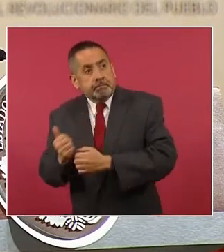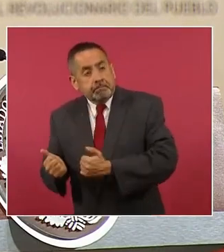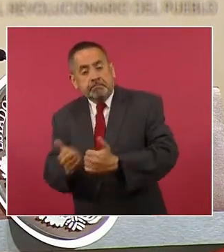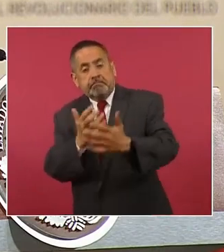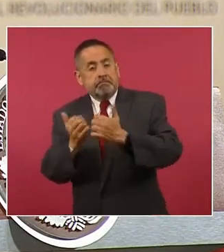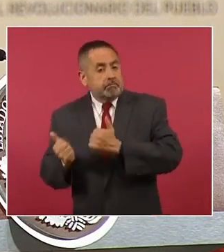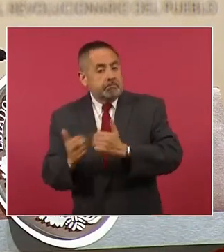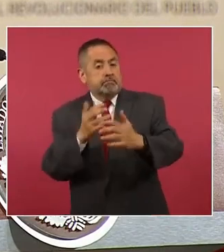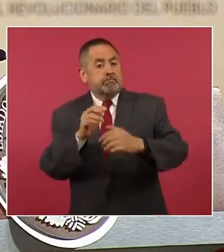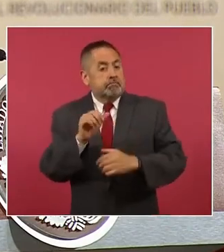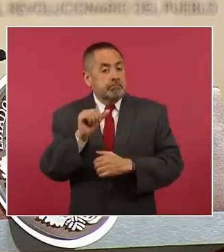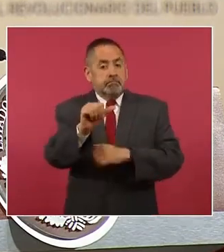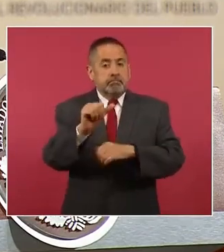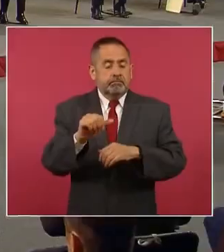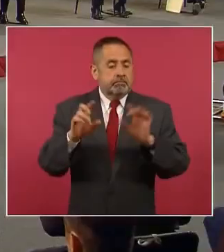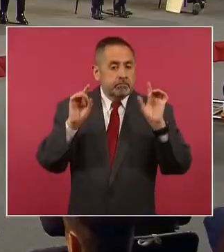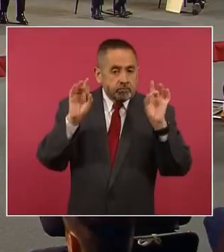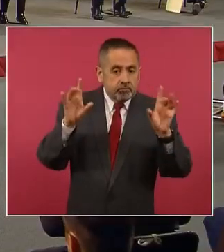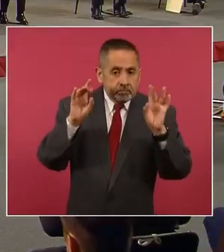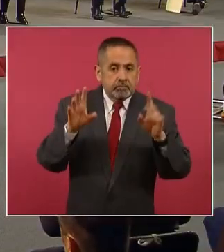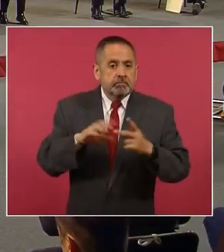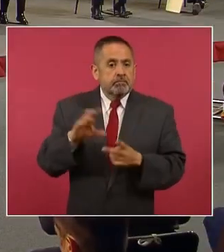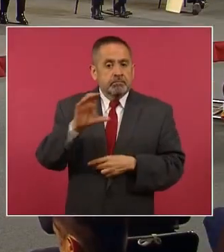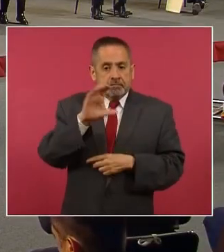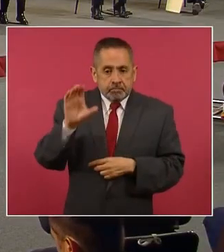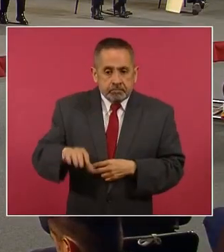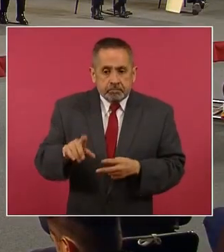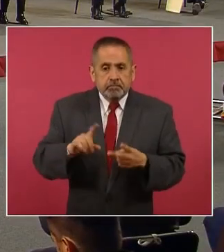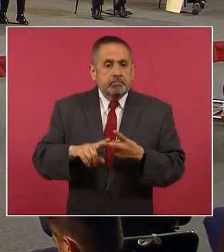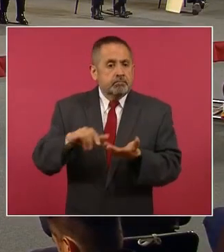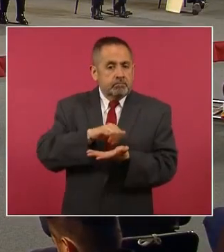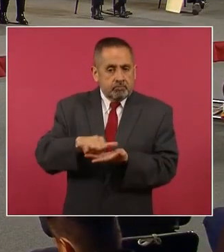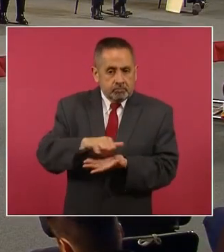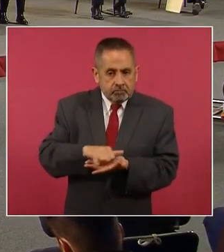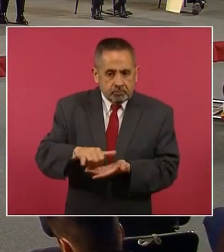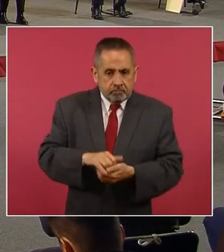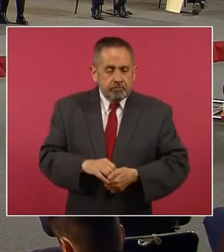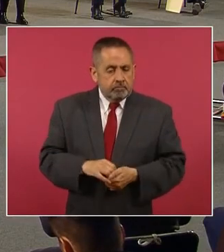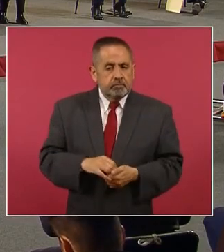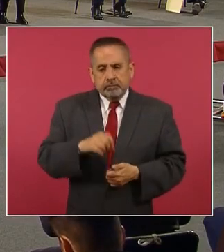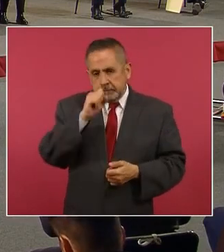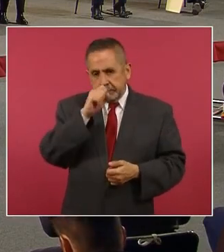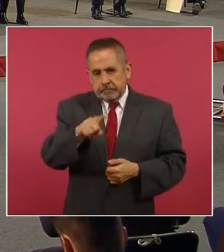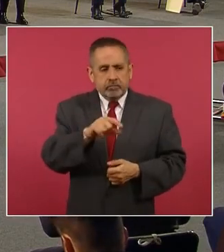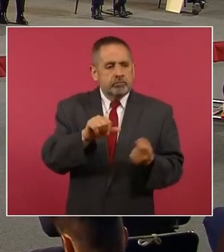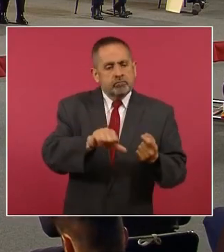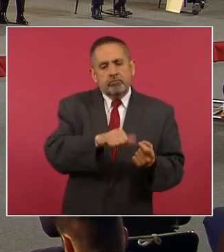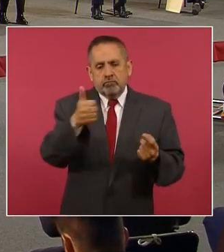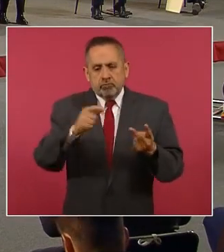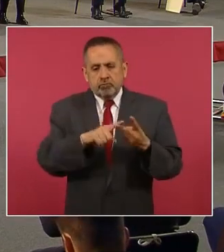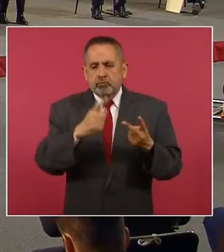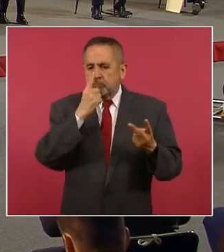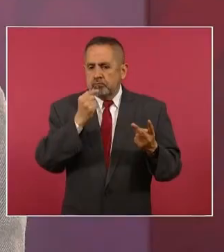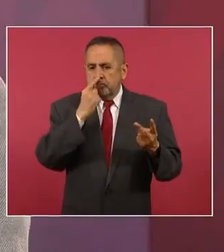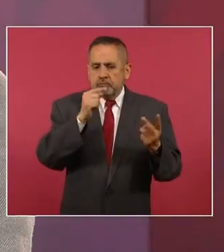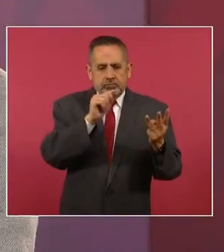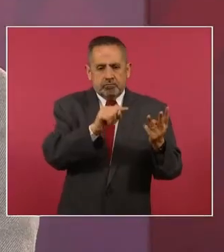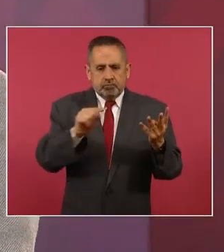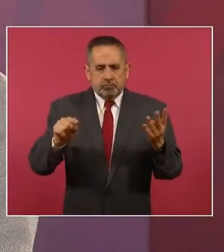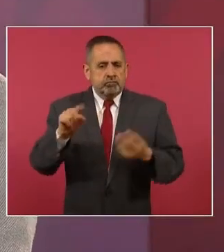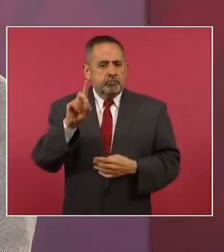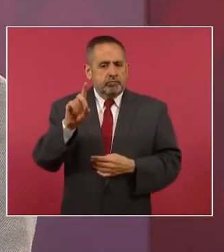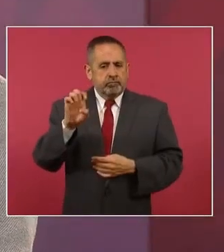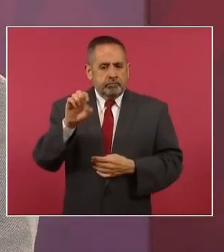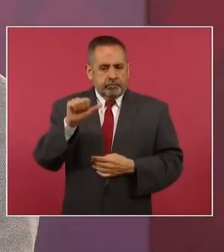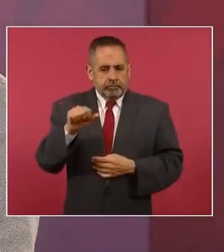ciudad de Los Ángeles, Chicago y Nueva York. Entonces, también se presentaron los testimonios de varios policías y agentes de la DEA